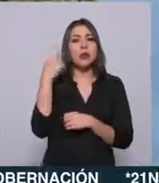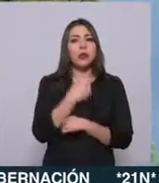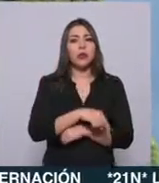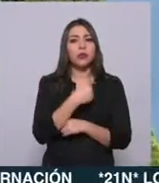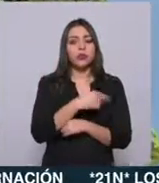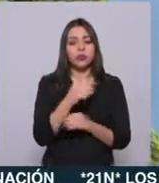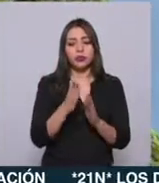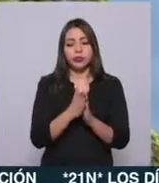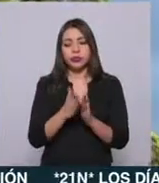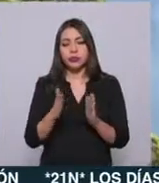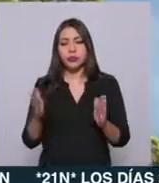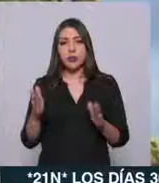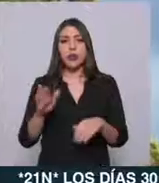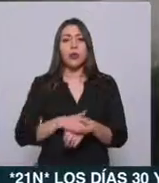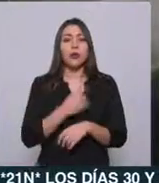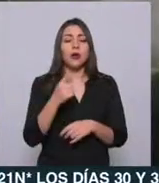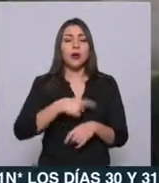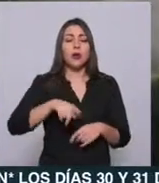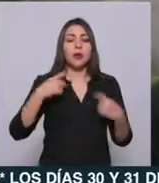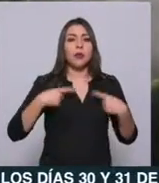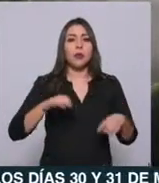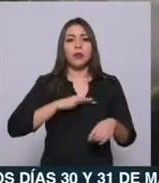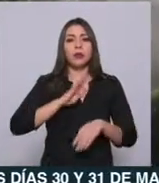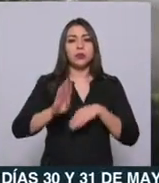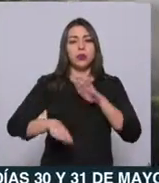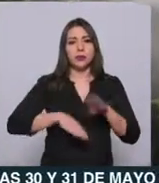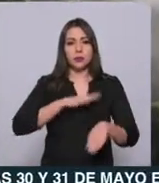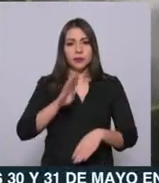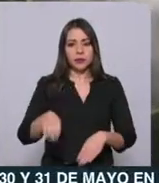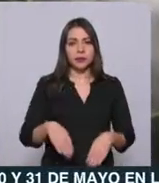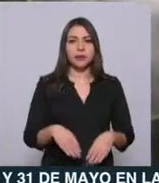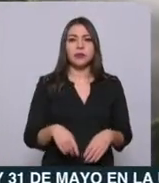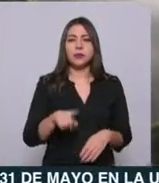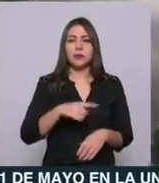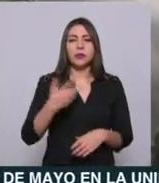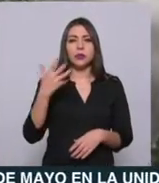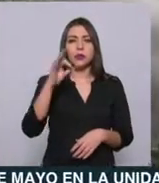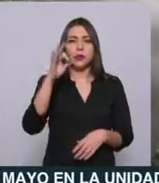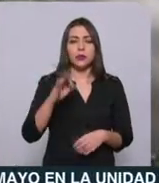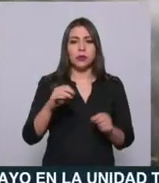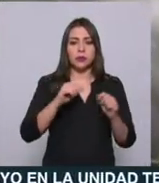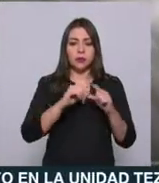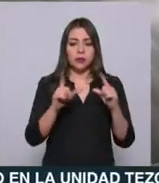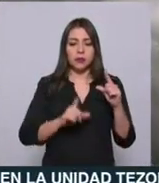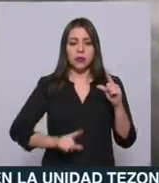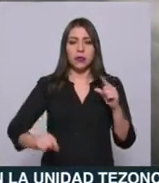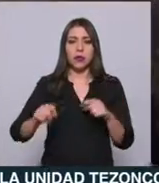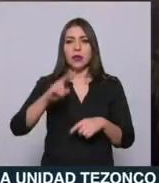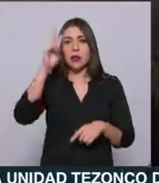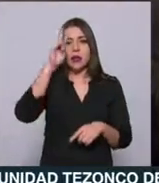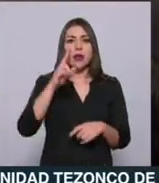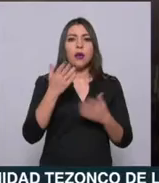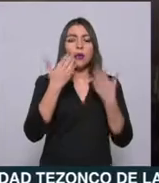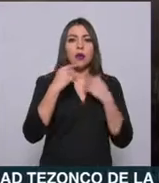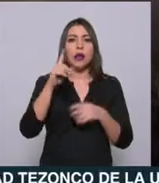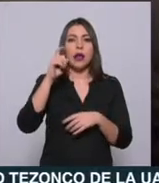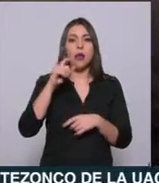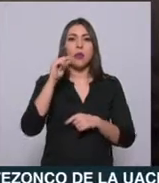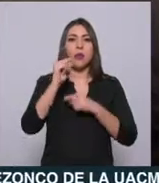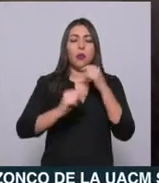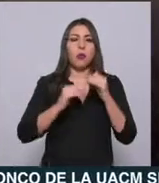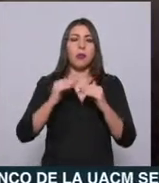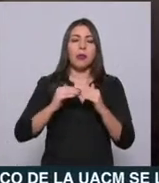principal efecto es la mortalidad. Destacó que el 50% del país está bajo sequía y va en aumento, por lo que existe